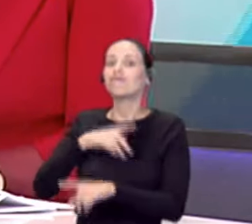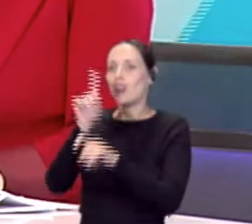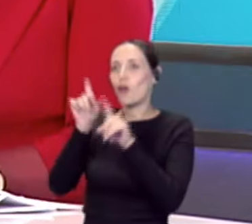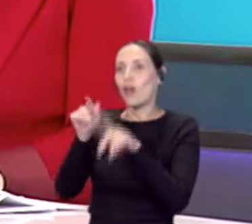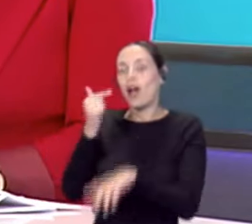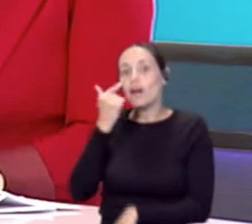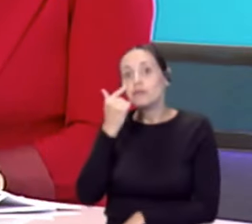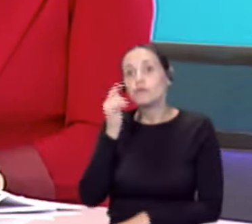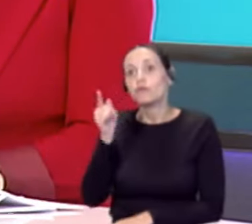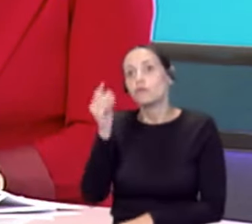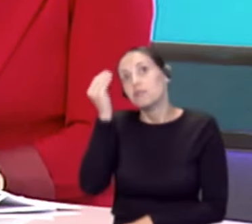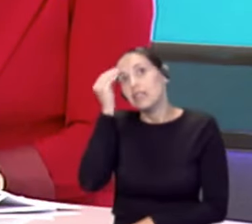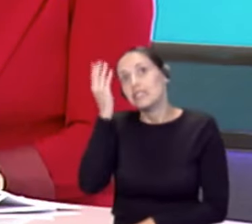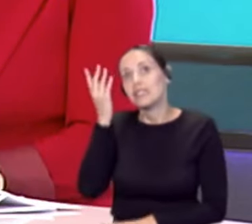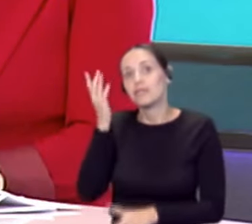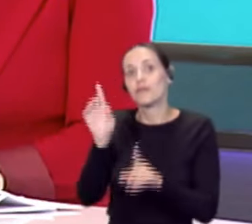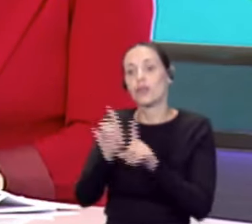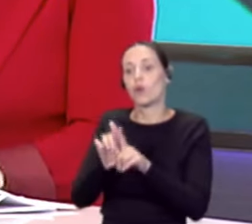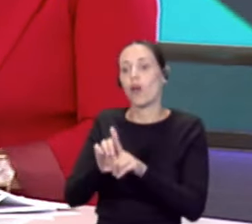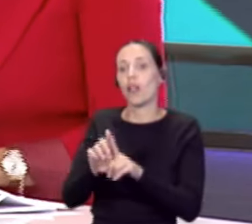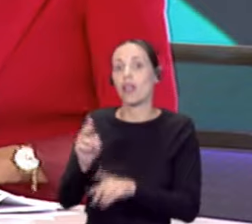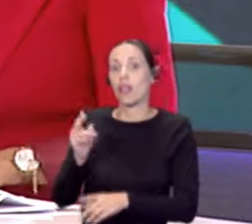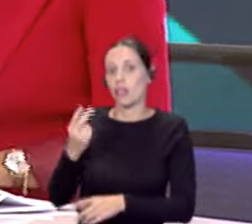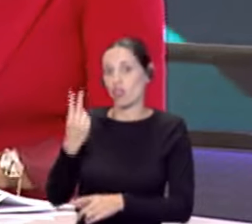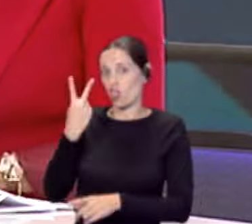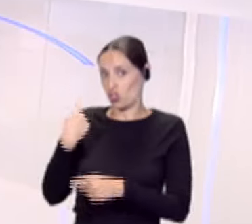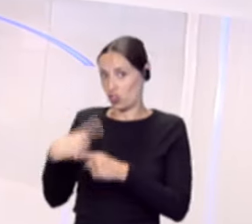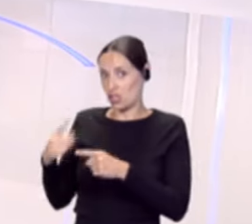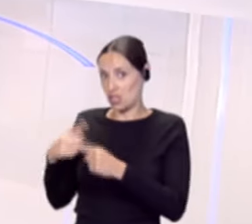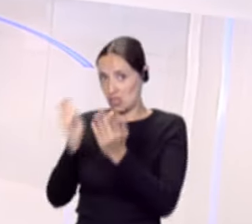está justificado el cobro de estos céntimos.